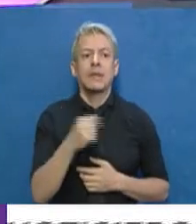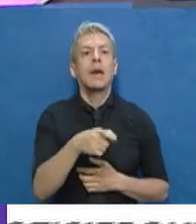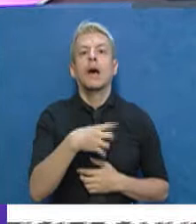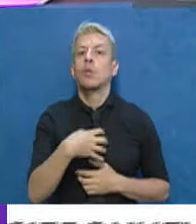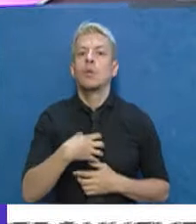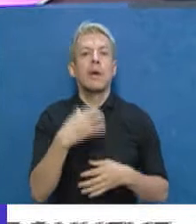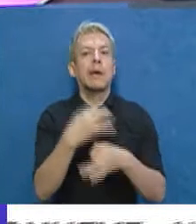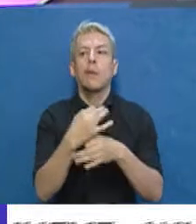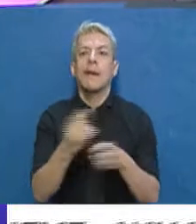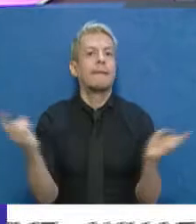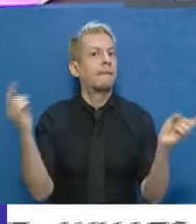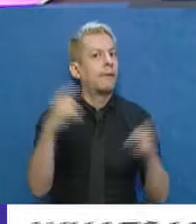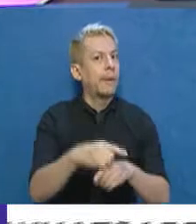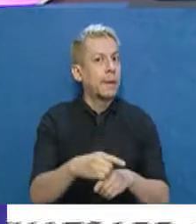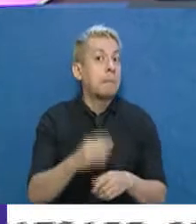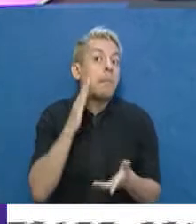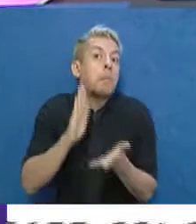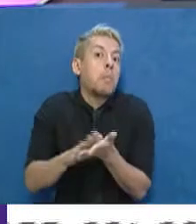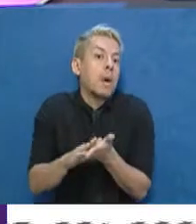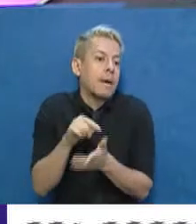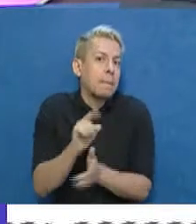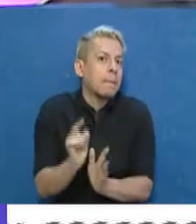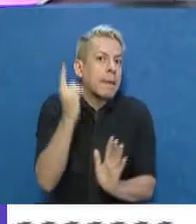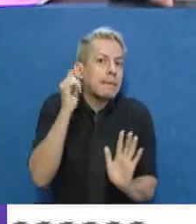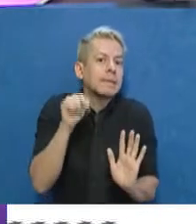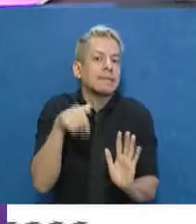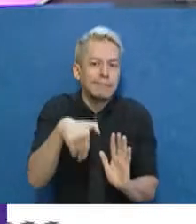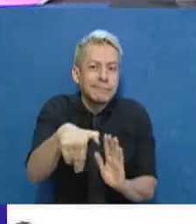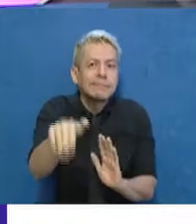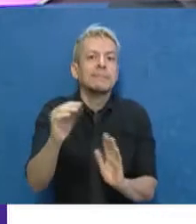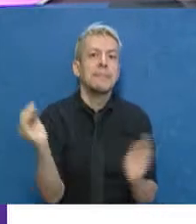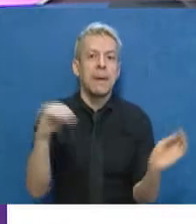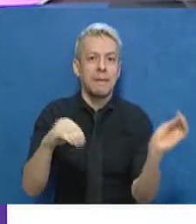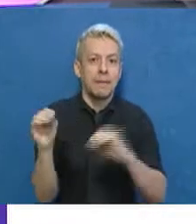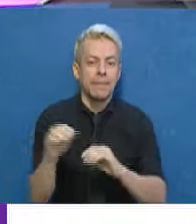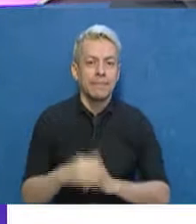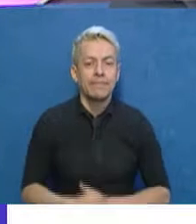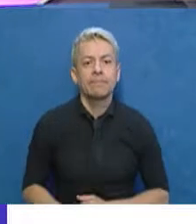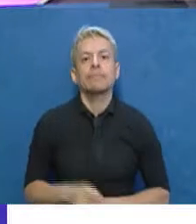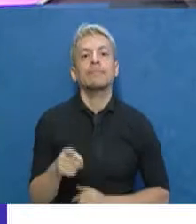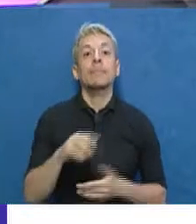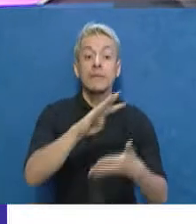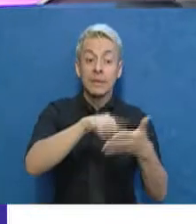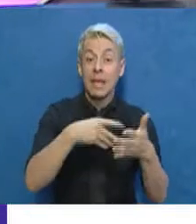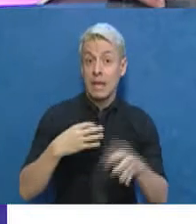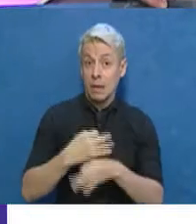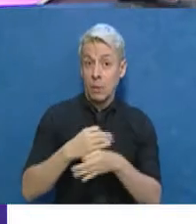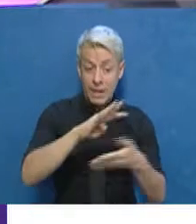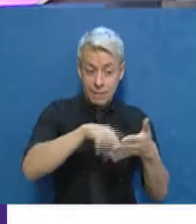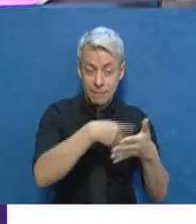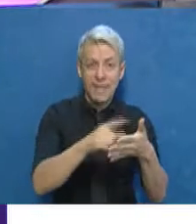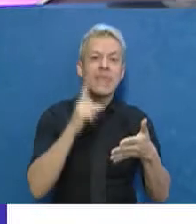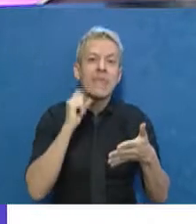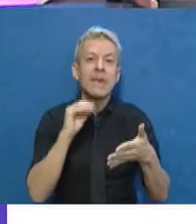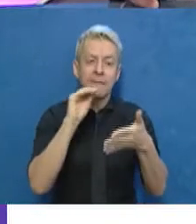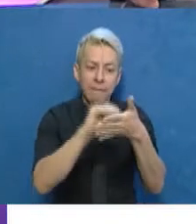volviendo al colegio, una primera experiencia piloto que se va a ir ampliando. El calendario escolar, hay que aclarar, no se modifica. Uh-huh.